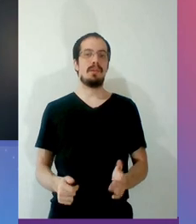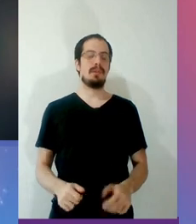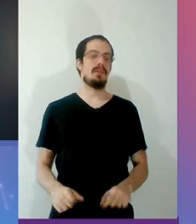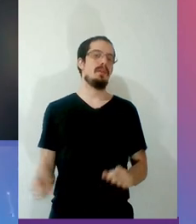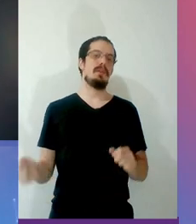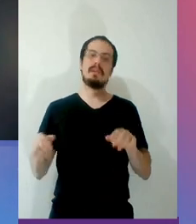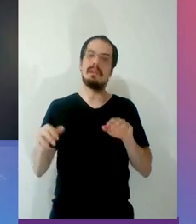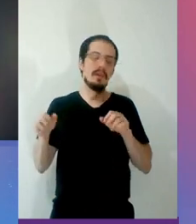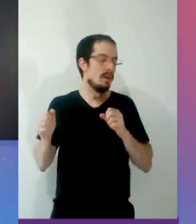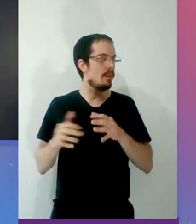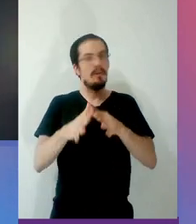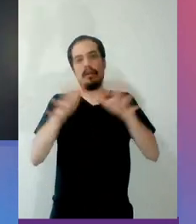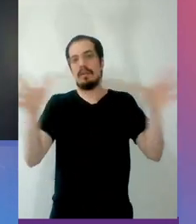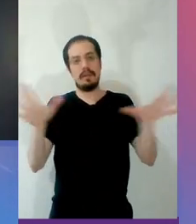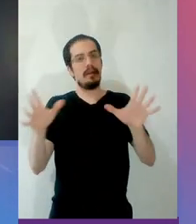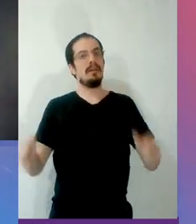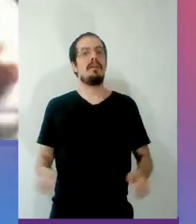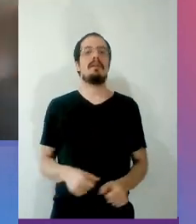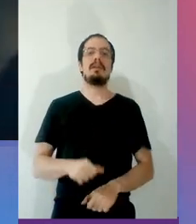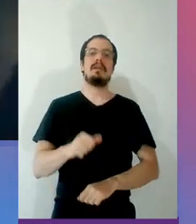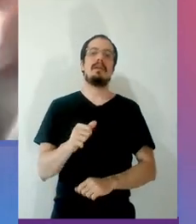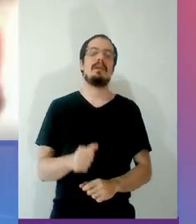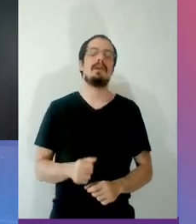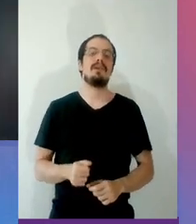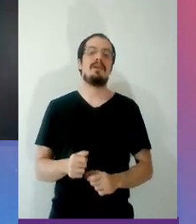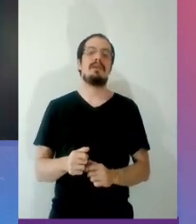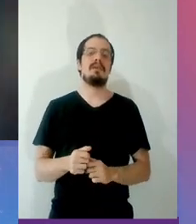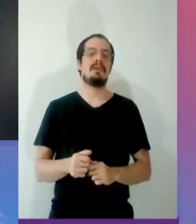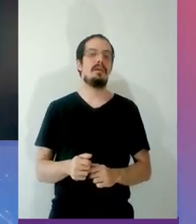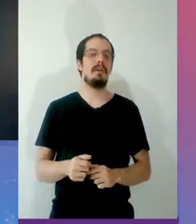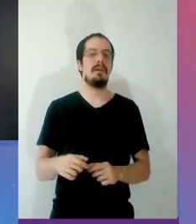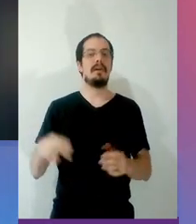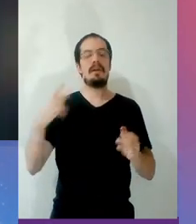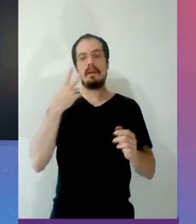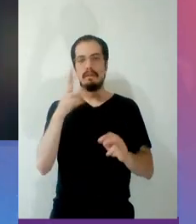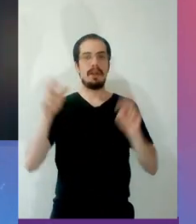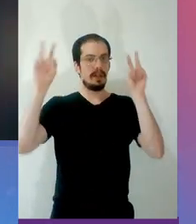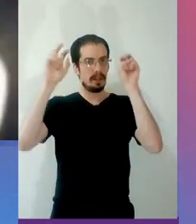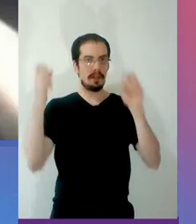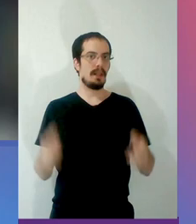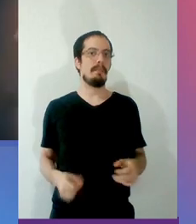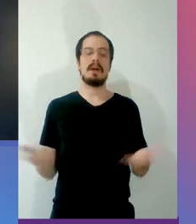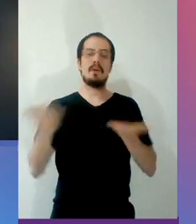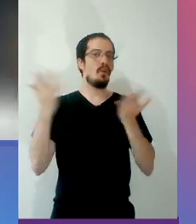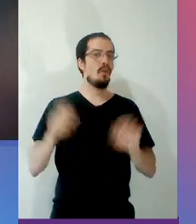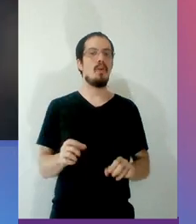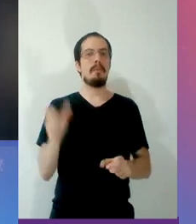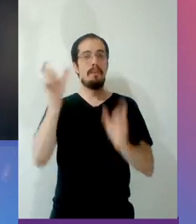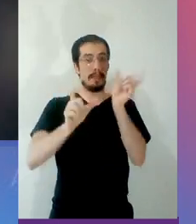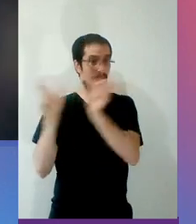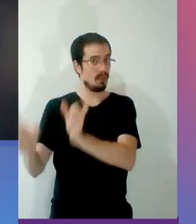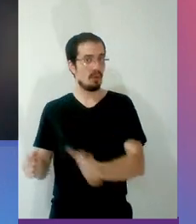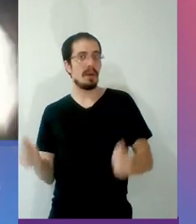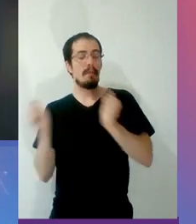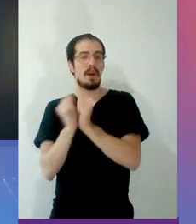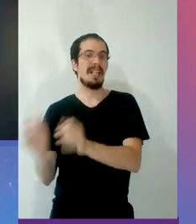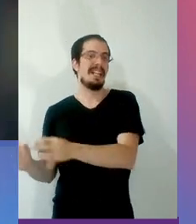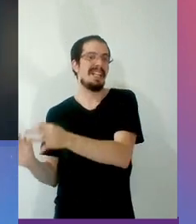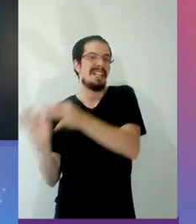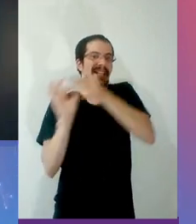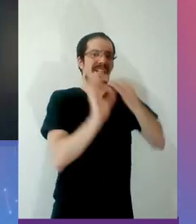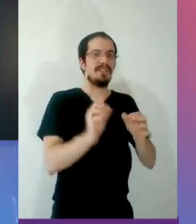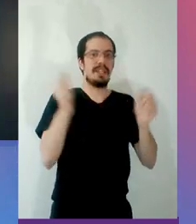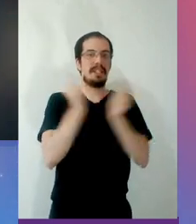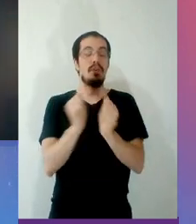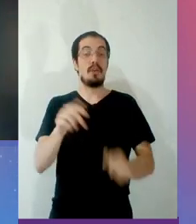multisectorialmente. Y por un lado, utilizar a todos los actores que tienen que ver o que se relacionan con este niño y su familia para poder abordarlo de